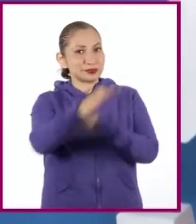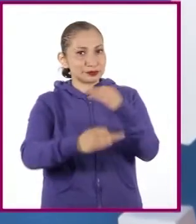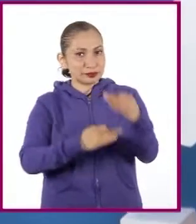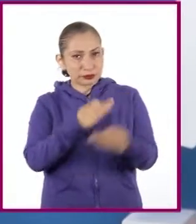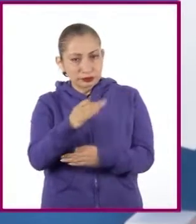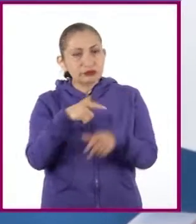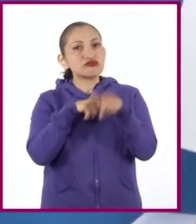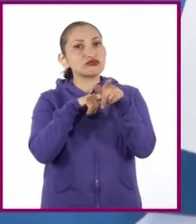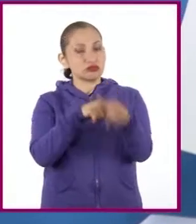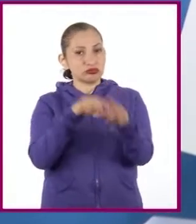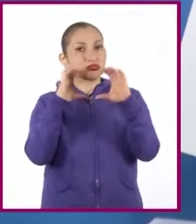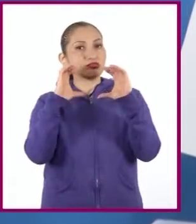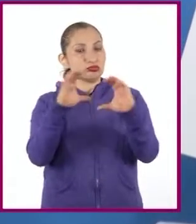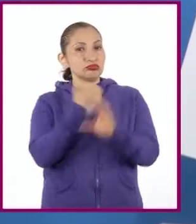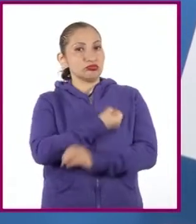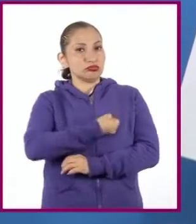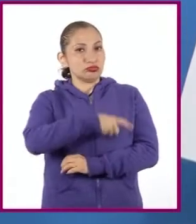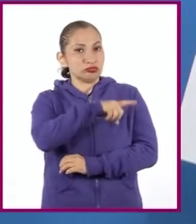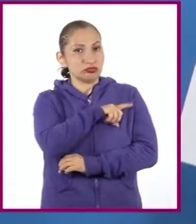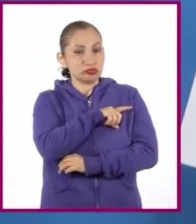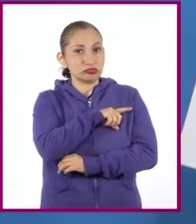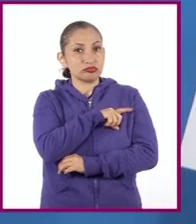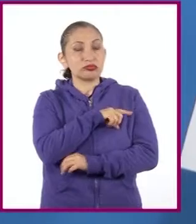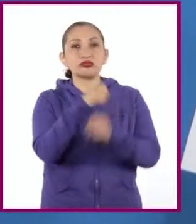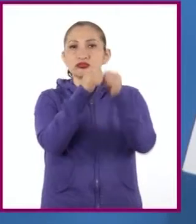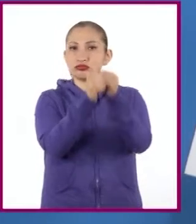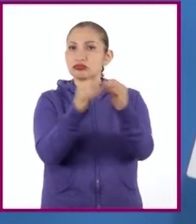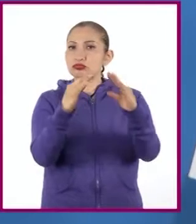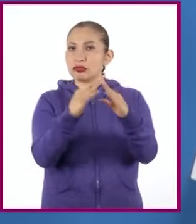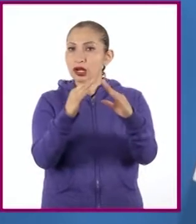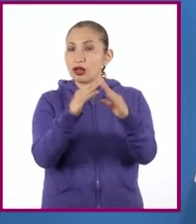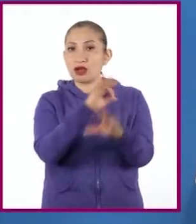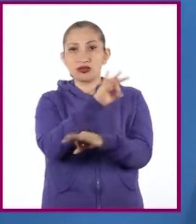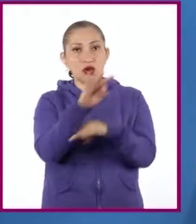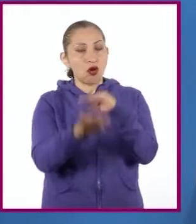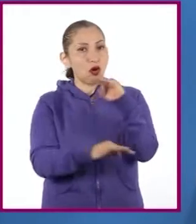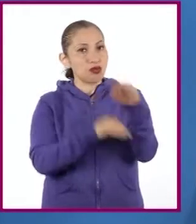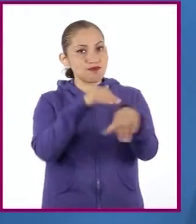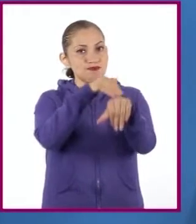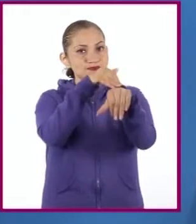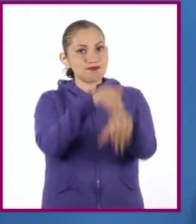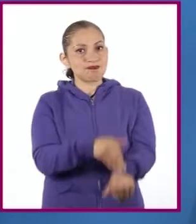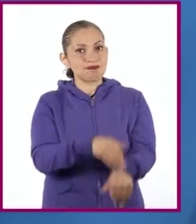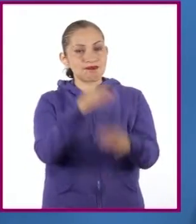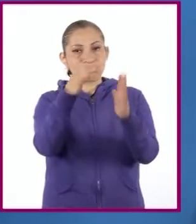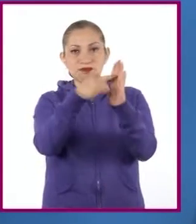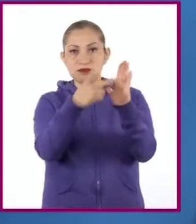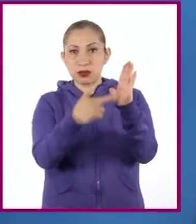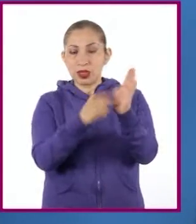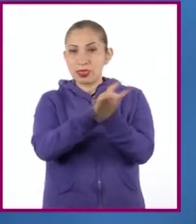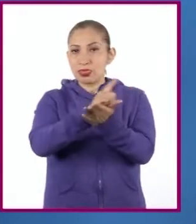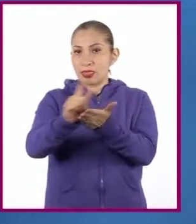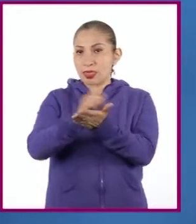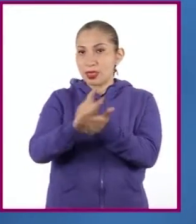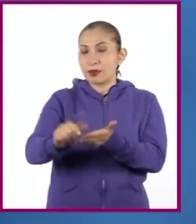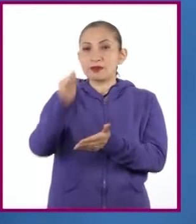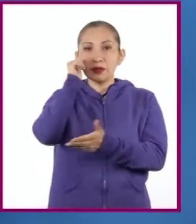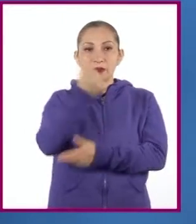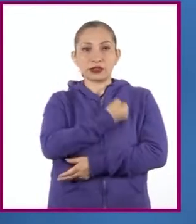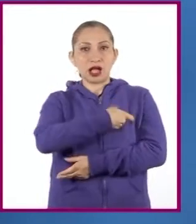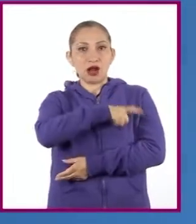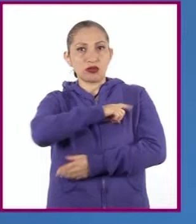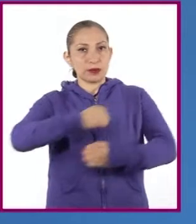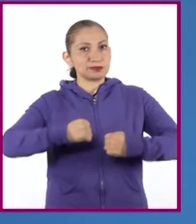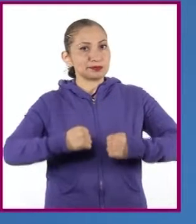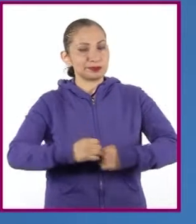y que sigan cuidando de su salud, manteniéndose en casa y tomando todas las medidas necesarias de higiene para estar sanos y